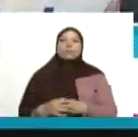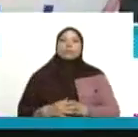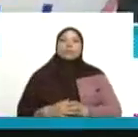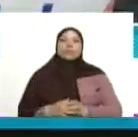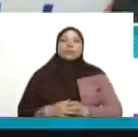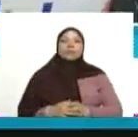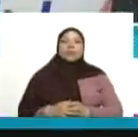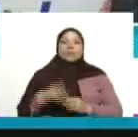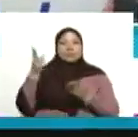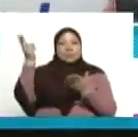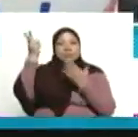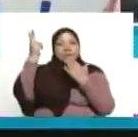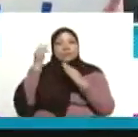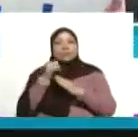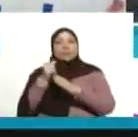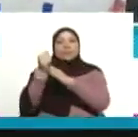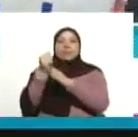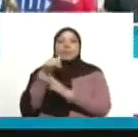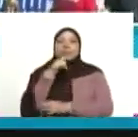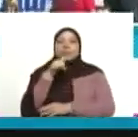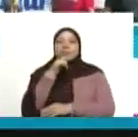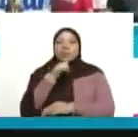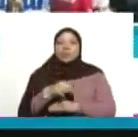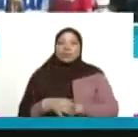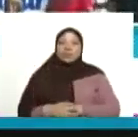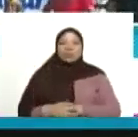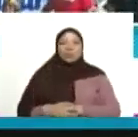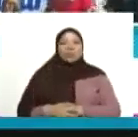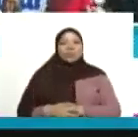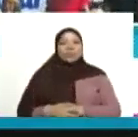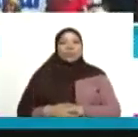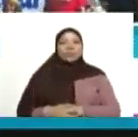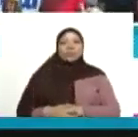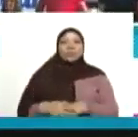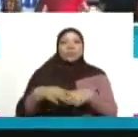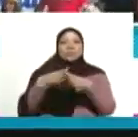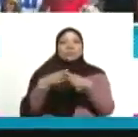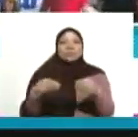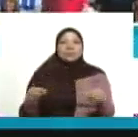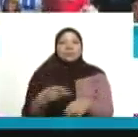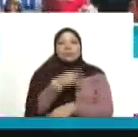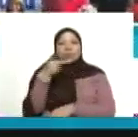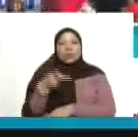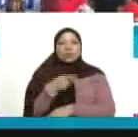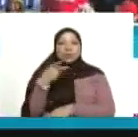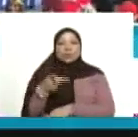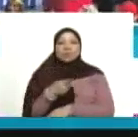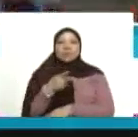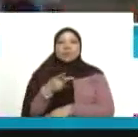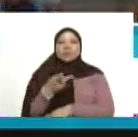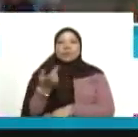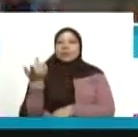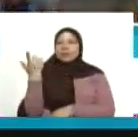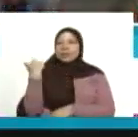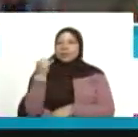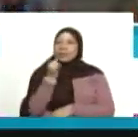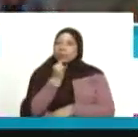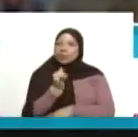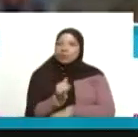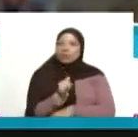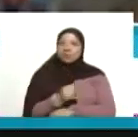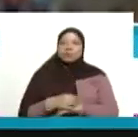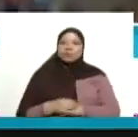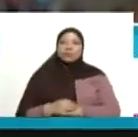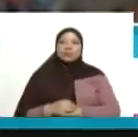los caciques, el alcalde, el gobernador y todo el equipo político, más allá